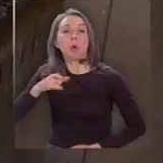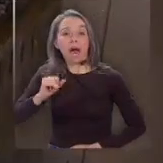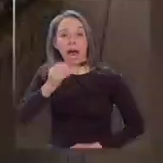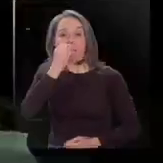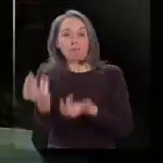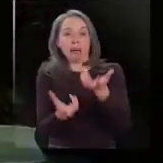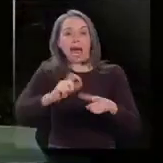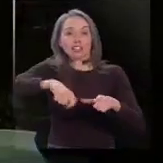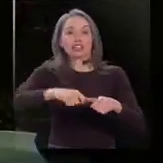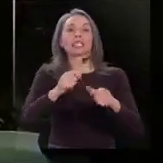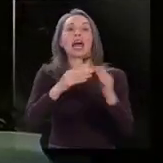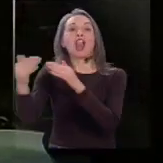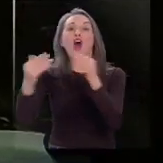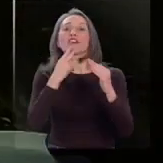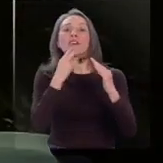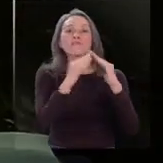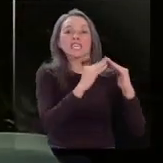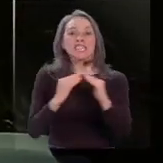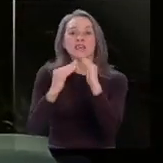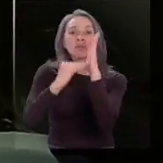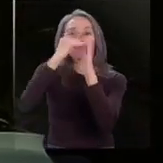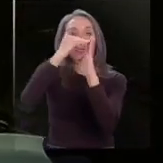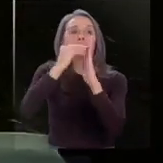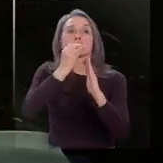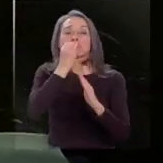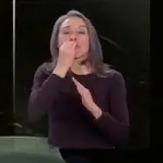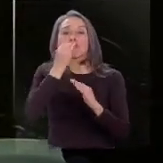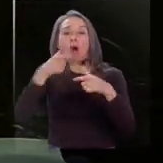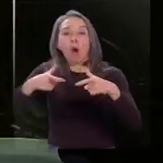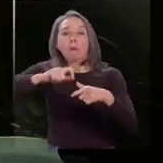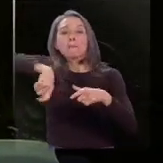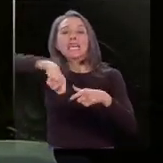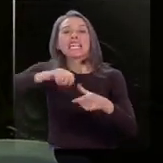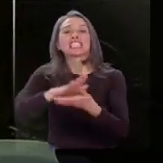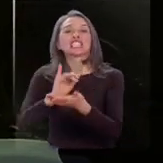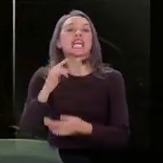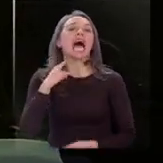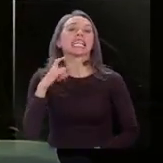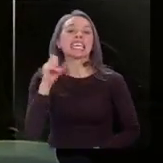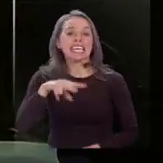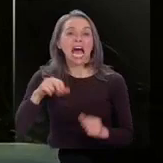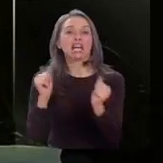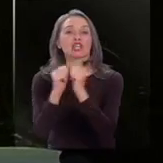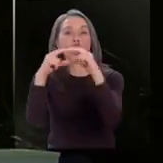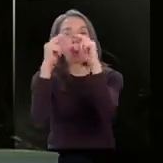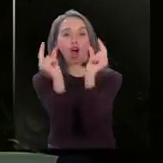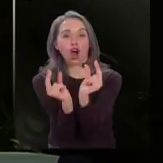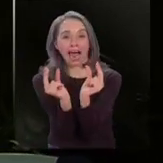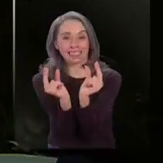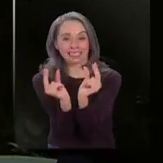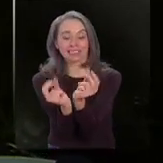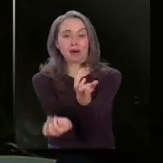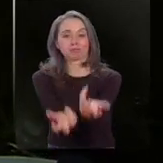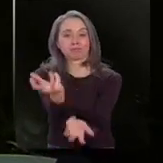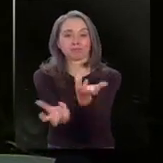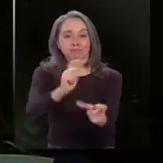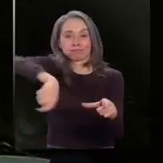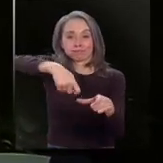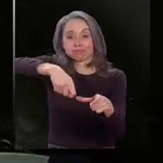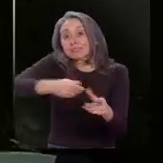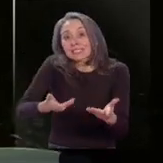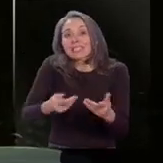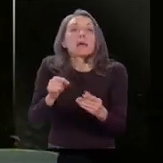charquicán, ¿ya? Un charquicán ideal para un día frío como hoy, pero va a ser un charquicán con longaniza, ¿ya? Así es que nada,